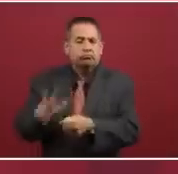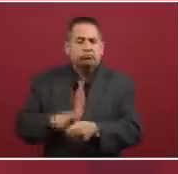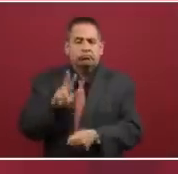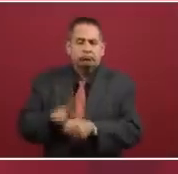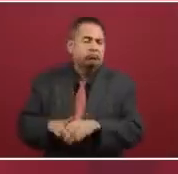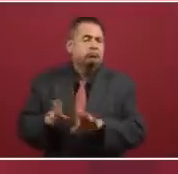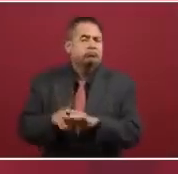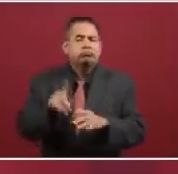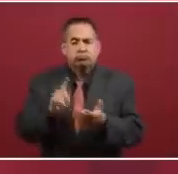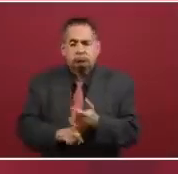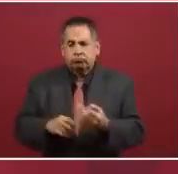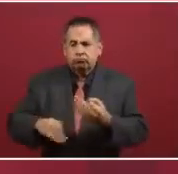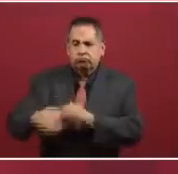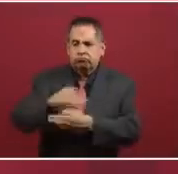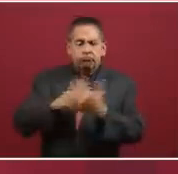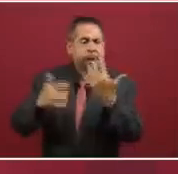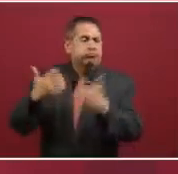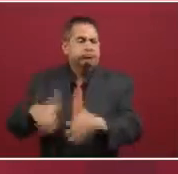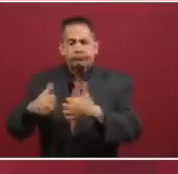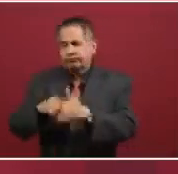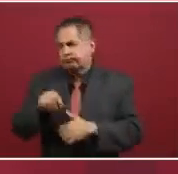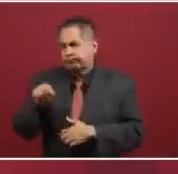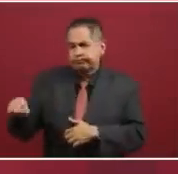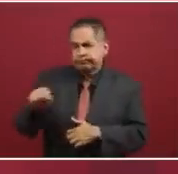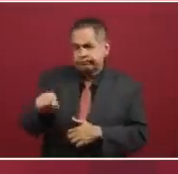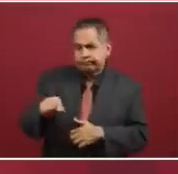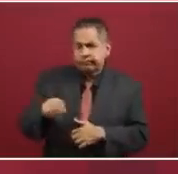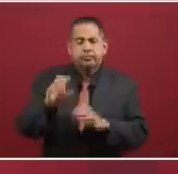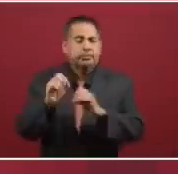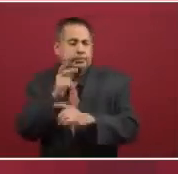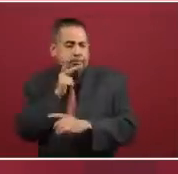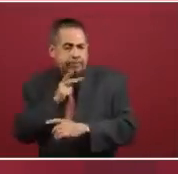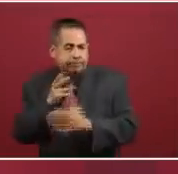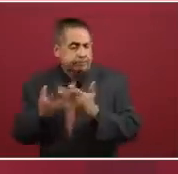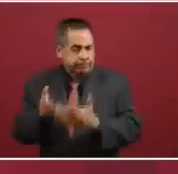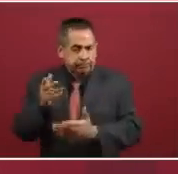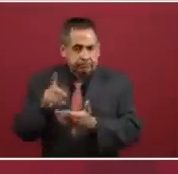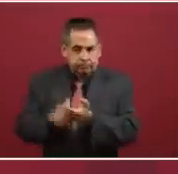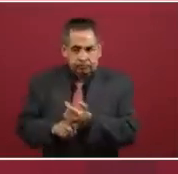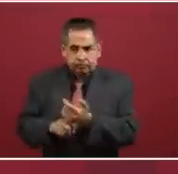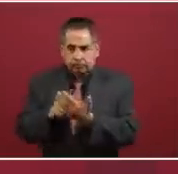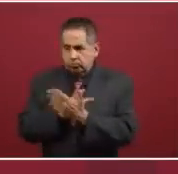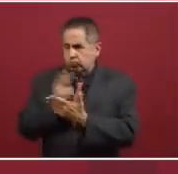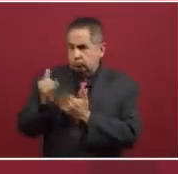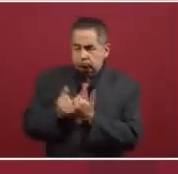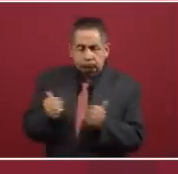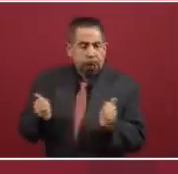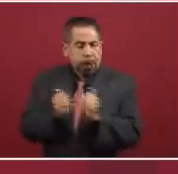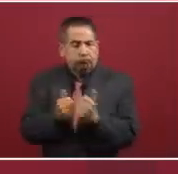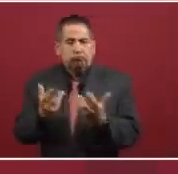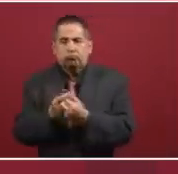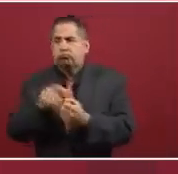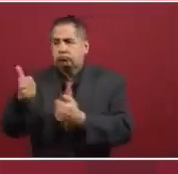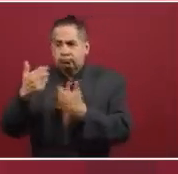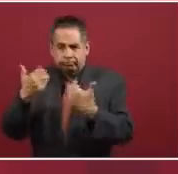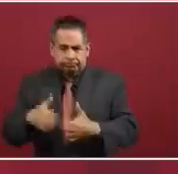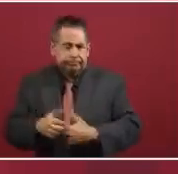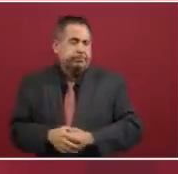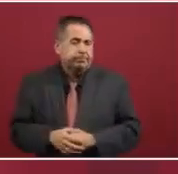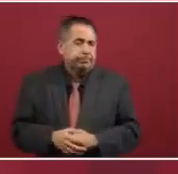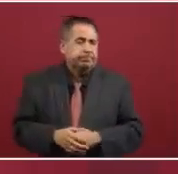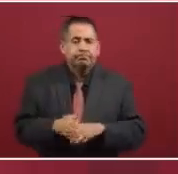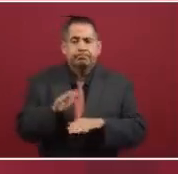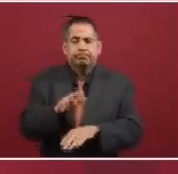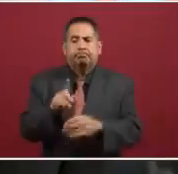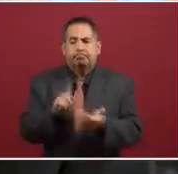los que tienen todas las demás empresas o Pemex cuando tiene proyectos conjuntos con alguna otra empresa. En el caso